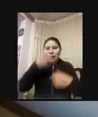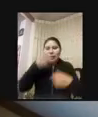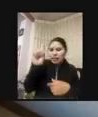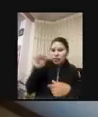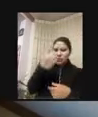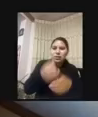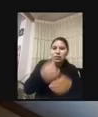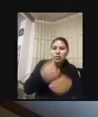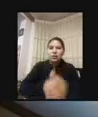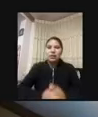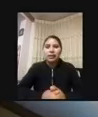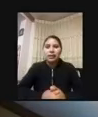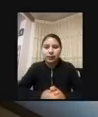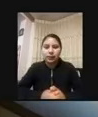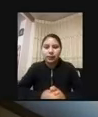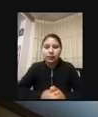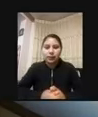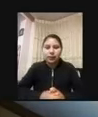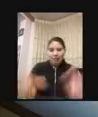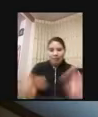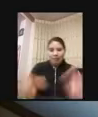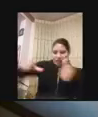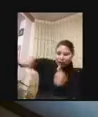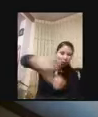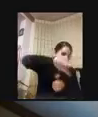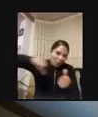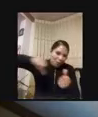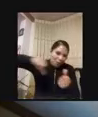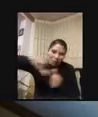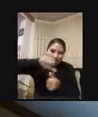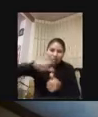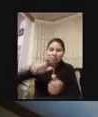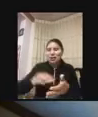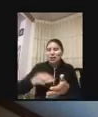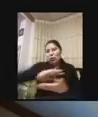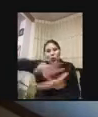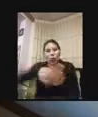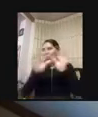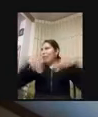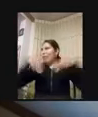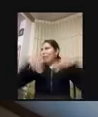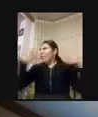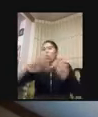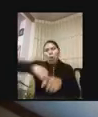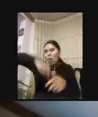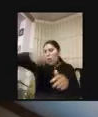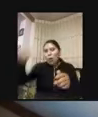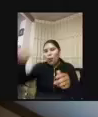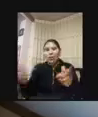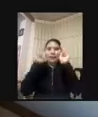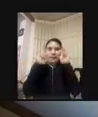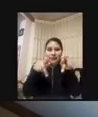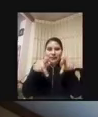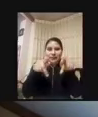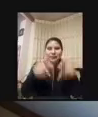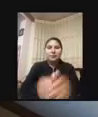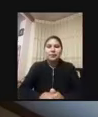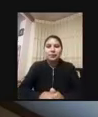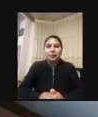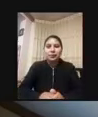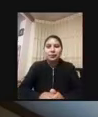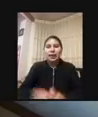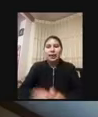tiene que sociabilizar, no solamente, digamos, con nosotros o con su entorno, sino con otras personas también, ¿no? Entonces, acá los compañeros también le